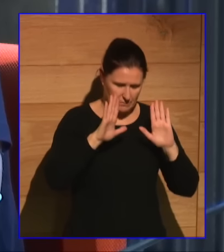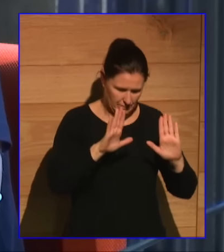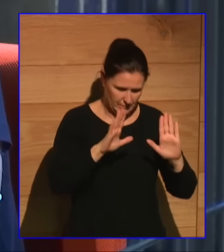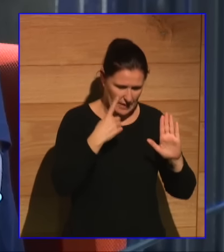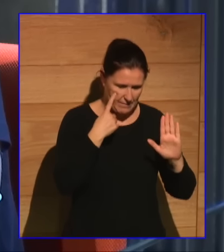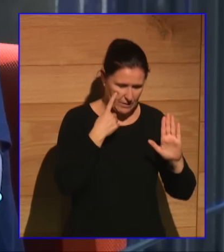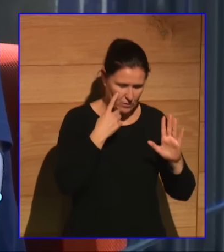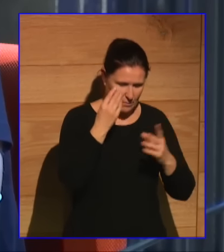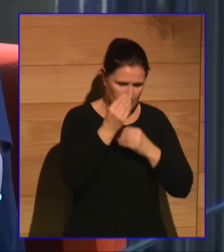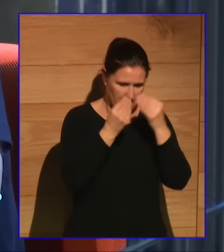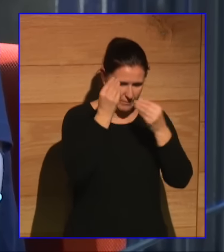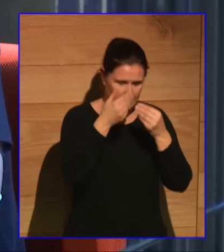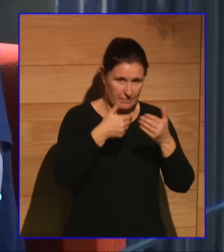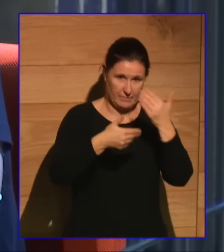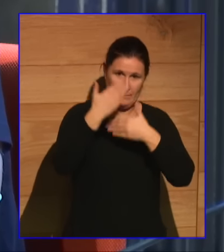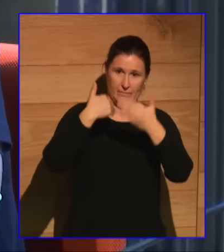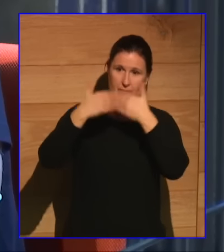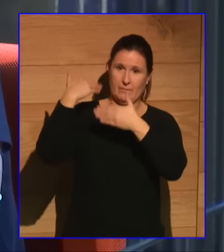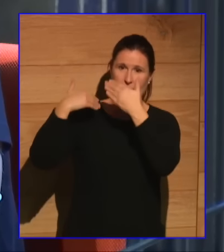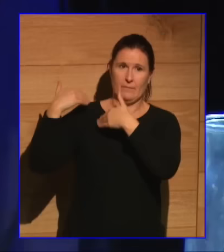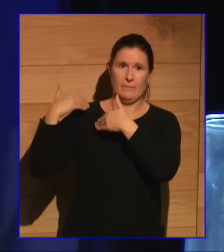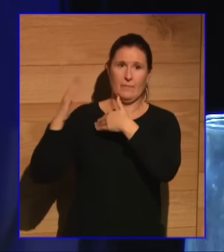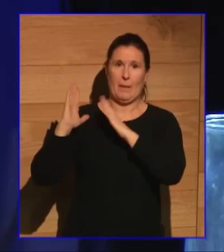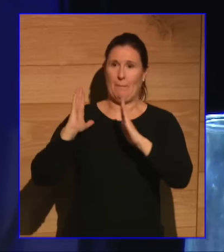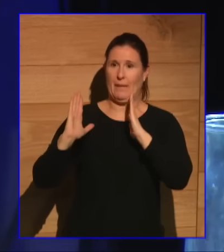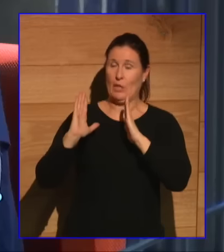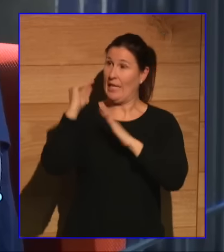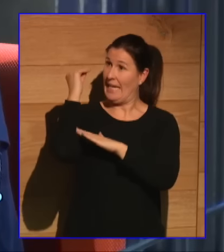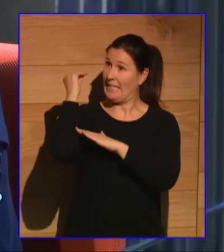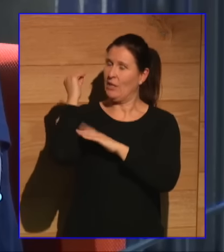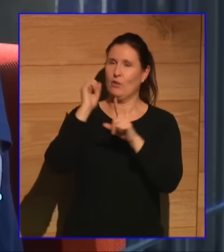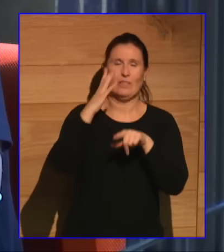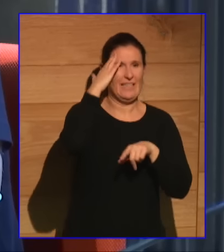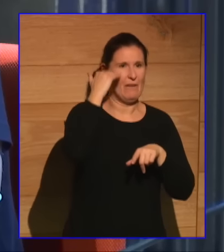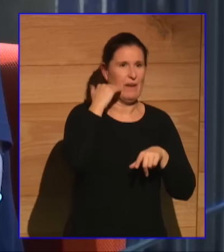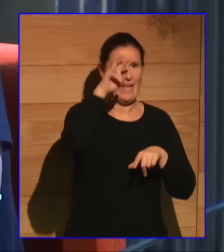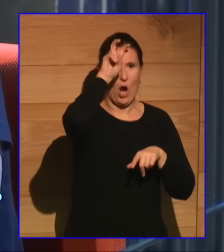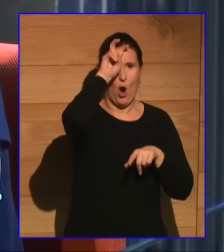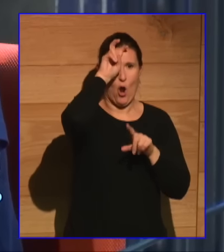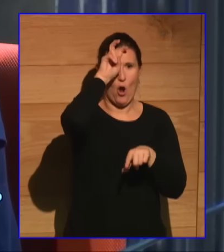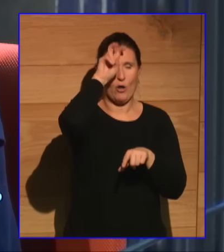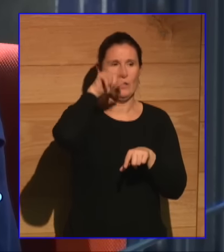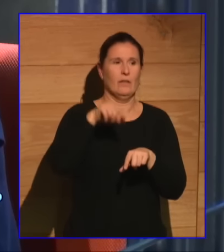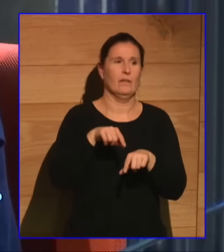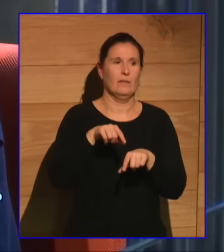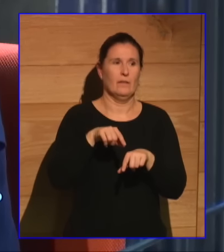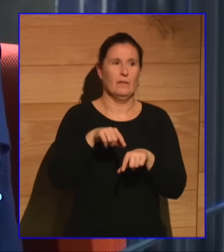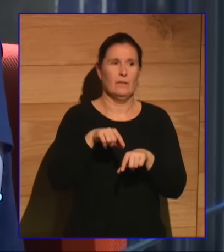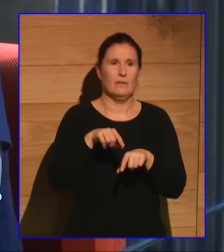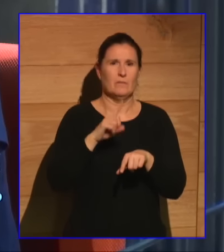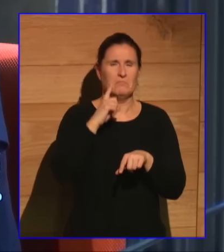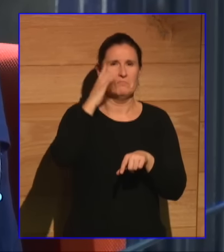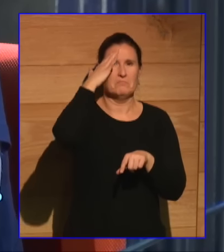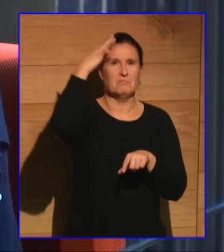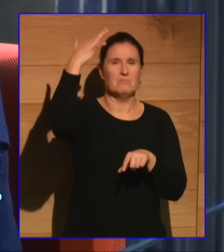me remonteándome al periodo del... Cretácico. Del faraón Tut. Ya no hay ascensores. Y me imagino a alguien con